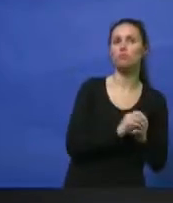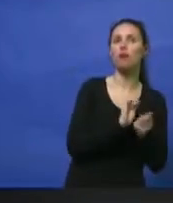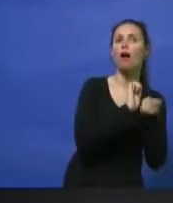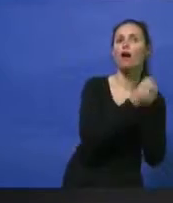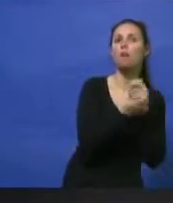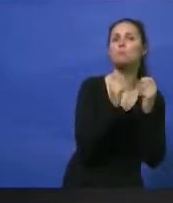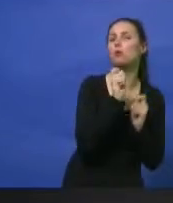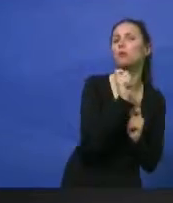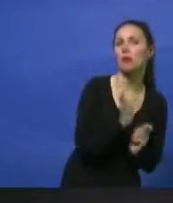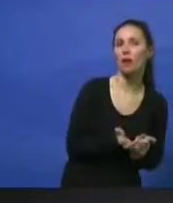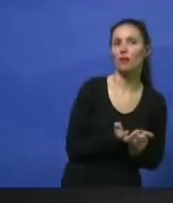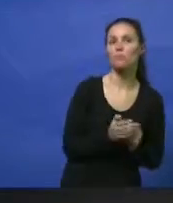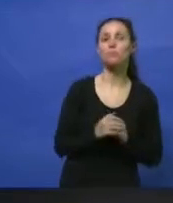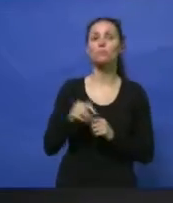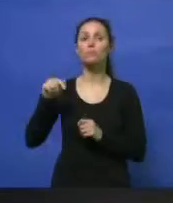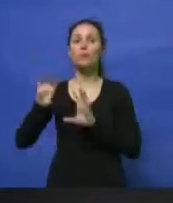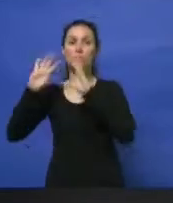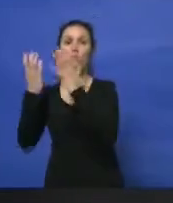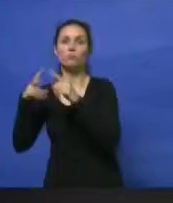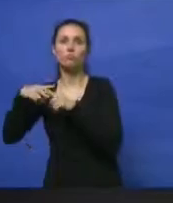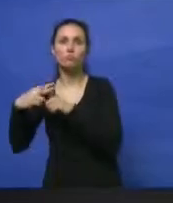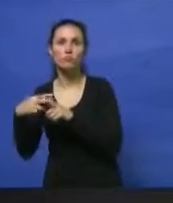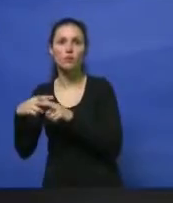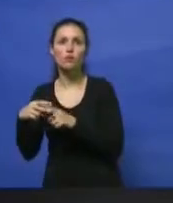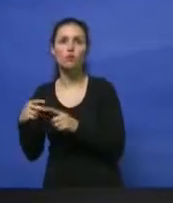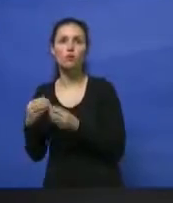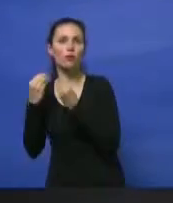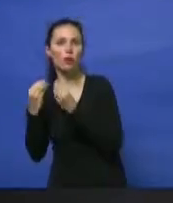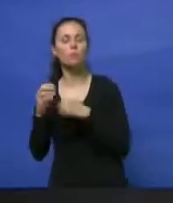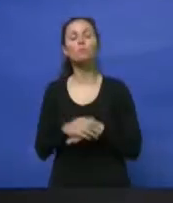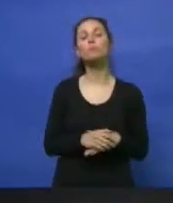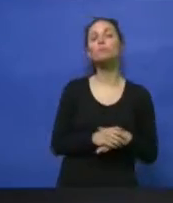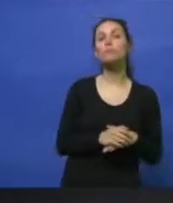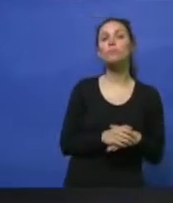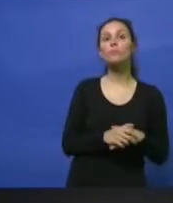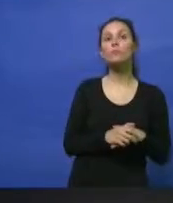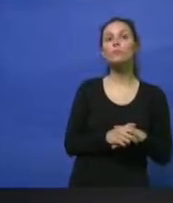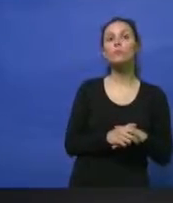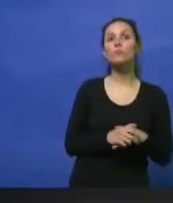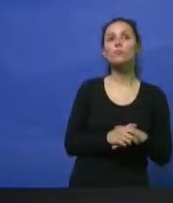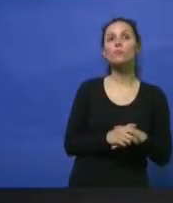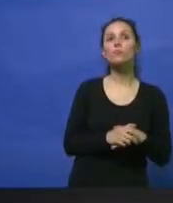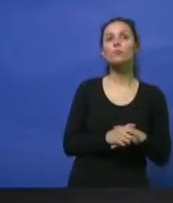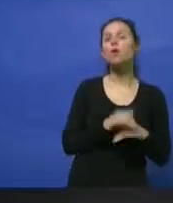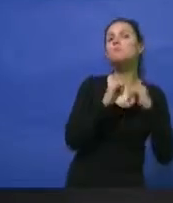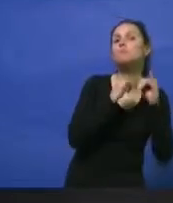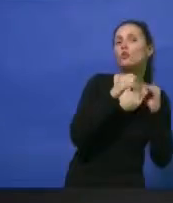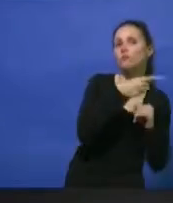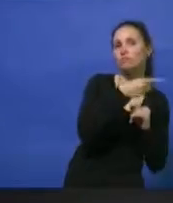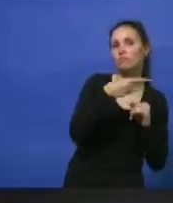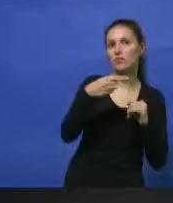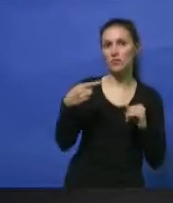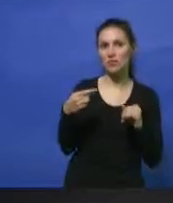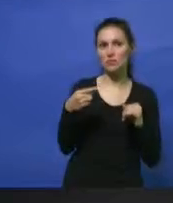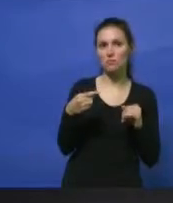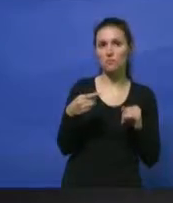usando ropa del resto. Mirá vos. Pero ¿y bueno, en este Mundo Tecno que vivimos, qué nos ha traído? Bueno, justamente hacíamos el comentario en la semana y se hizo finalmente la